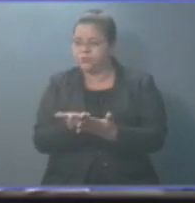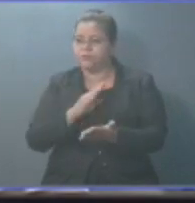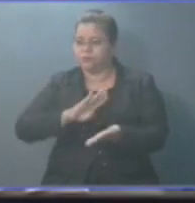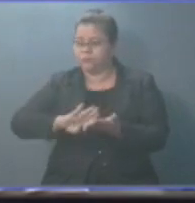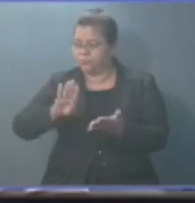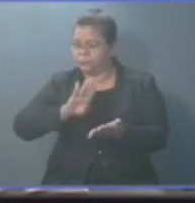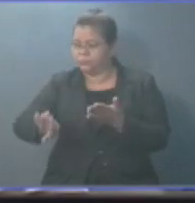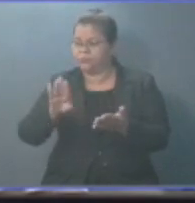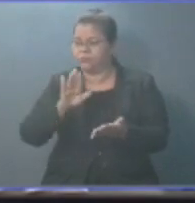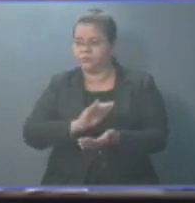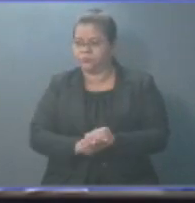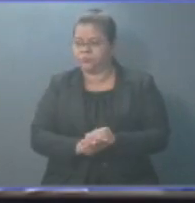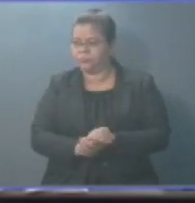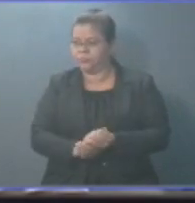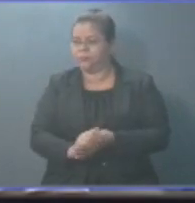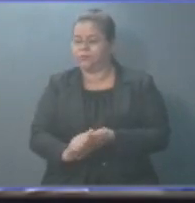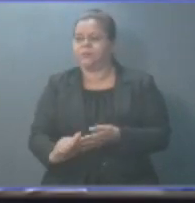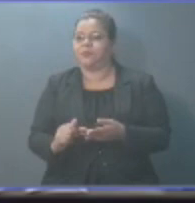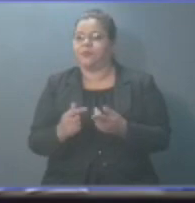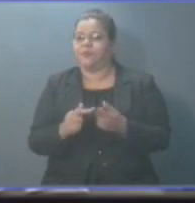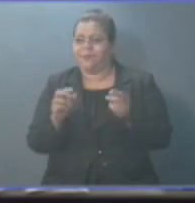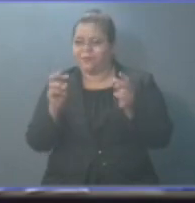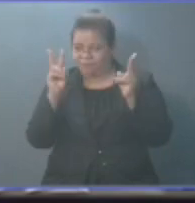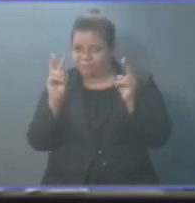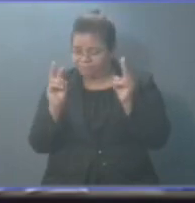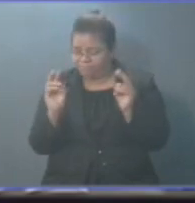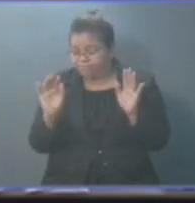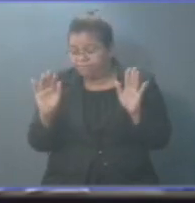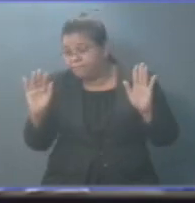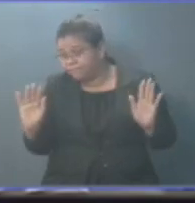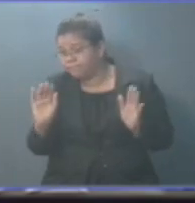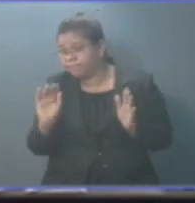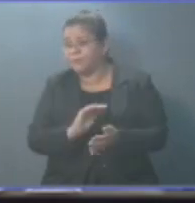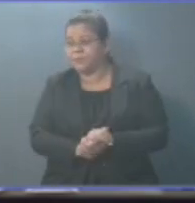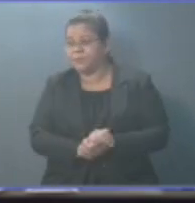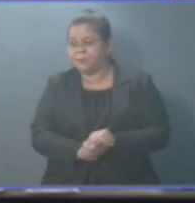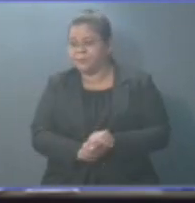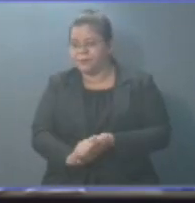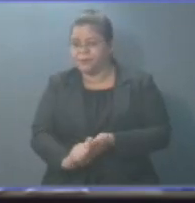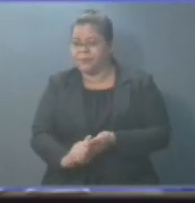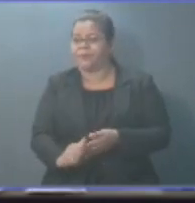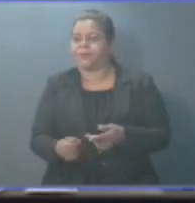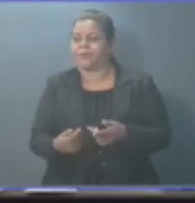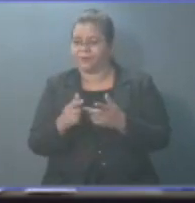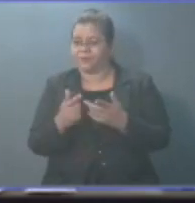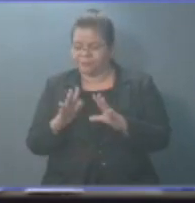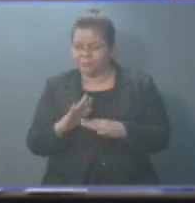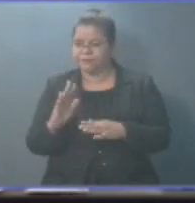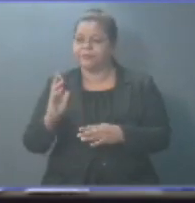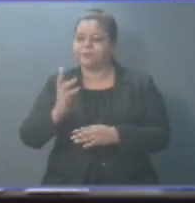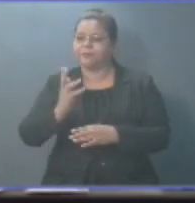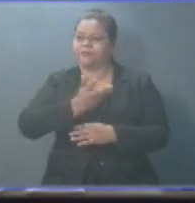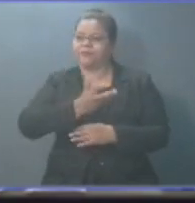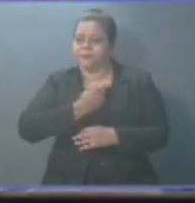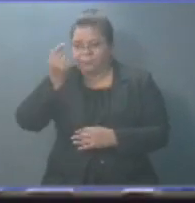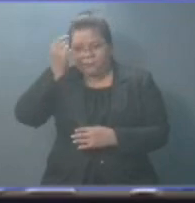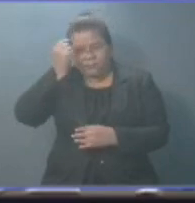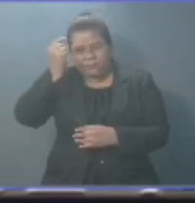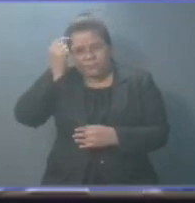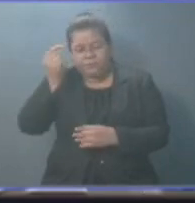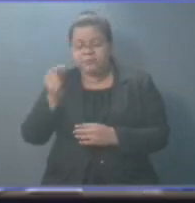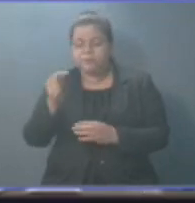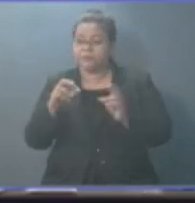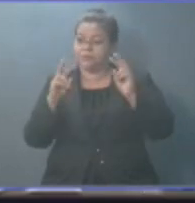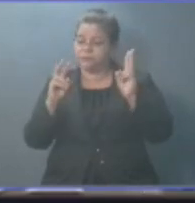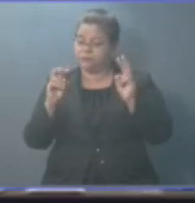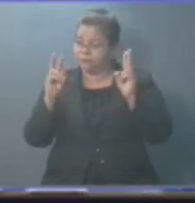vamos a ver cómo se evidencia en este tema. Pero bueno, vamos a hablar también de por qué consideramos que este es un